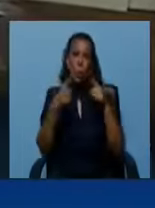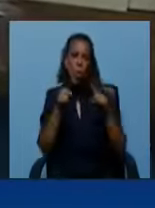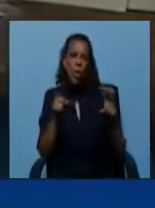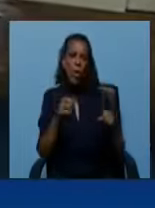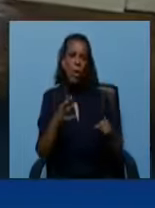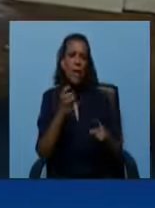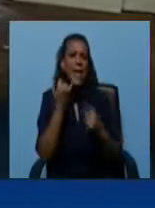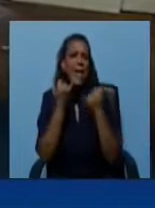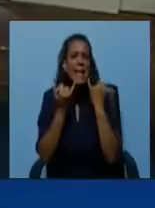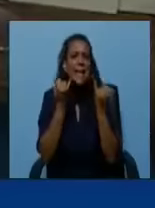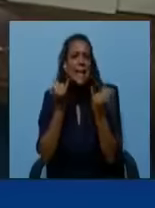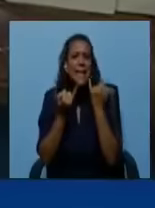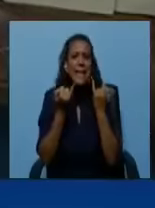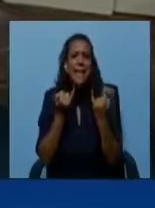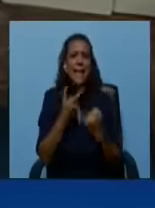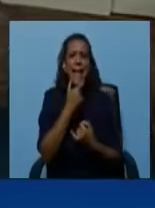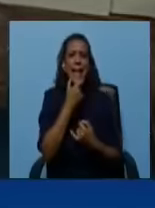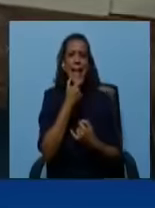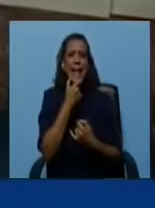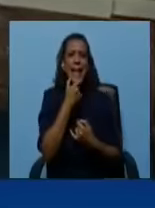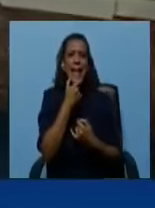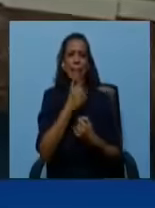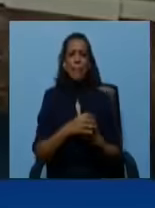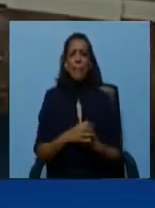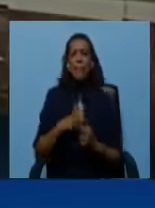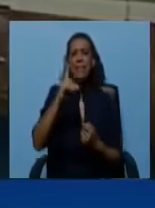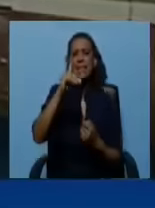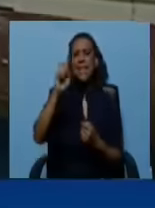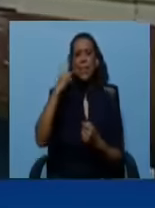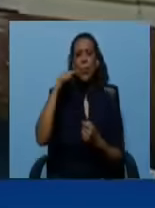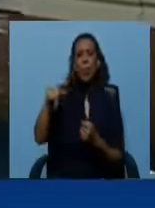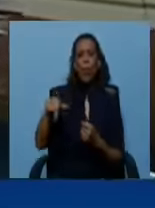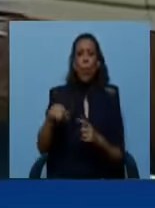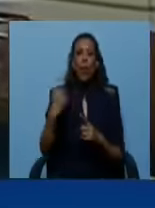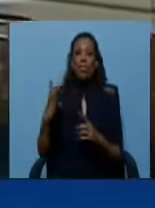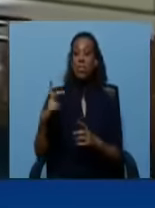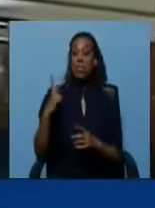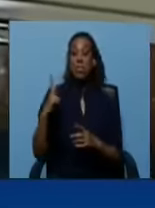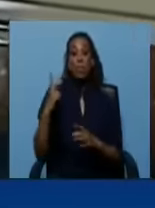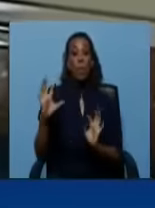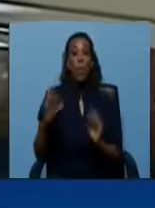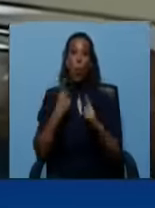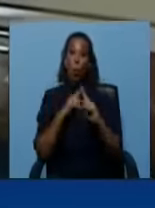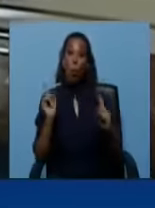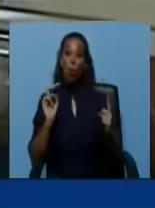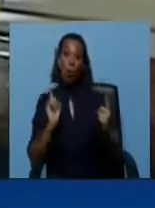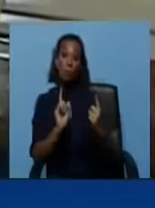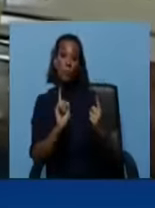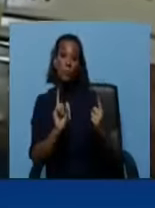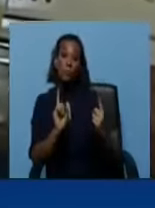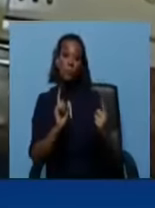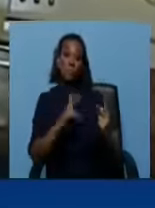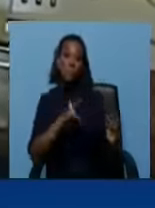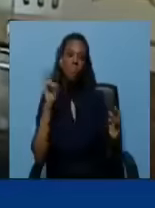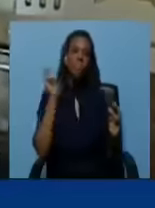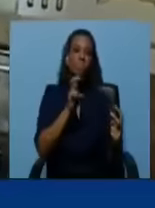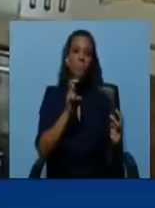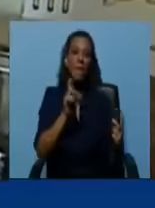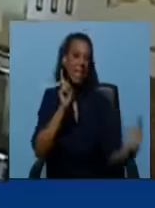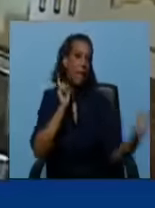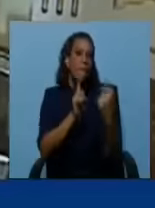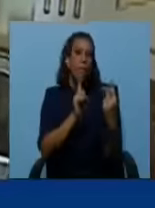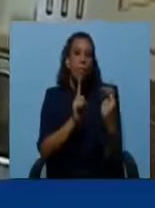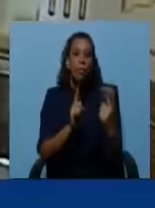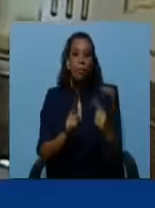inglés? The soft power. Y el otro es la diplomacia de los halcones.